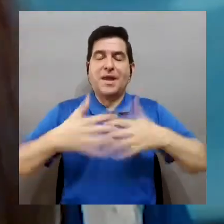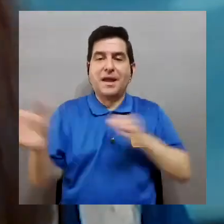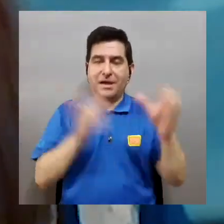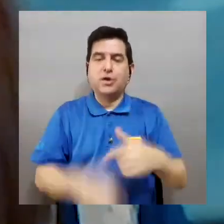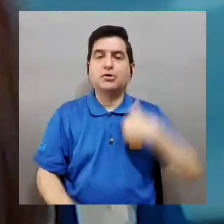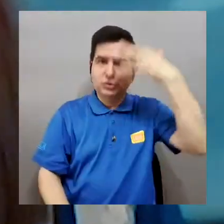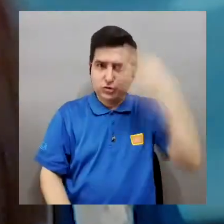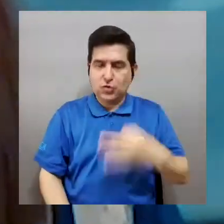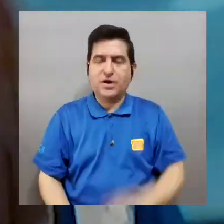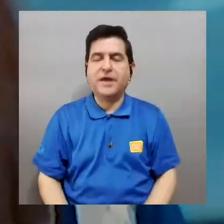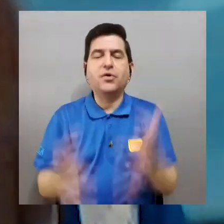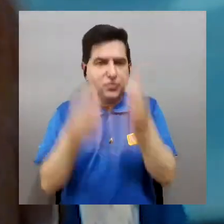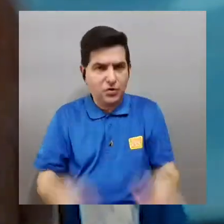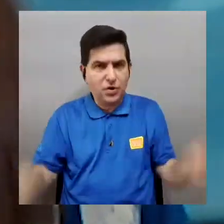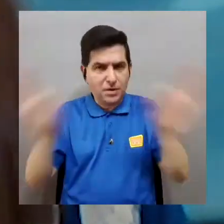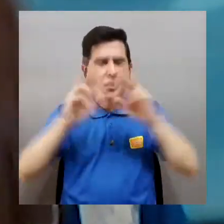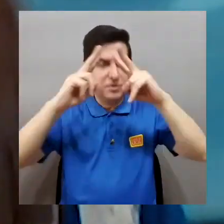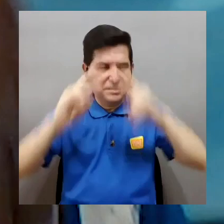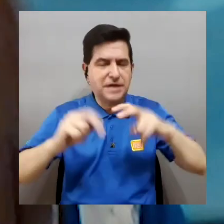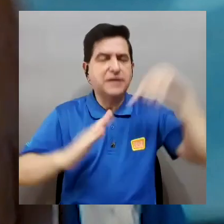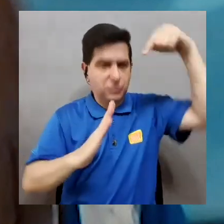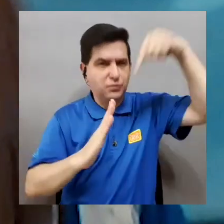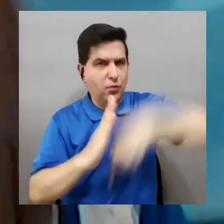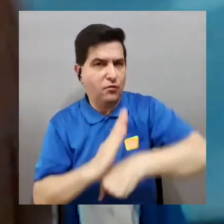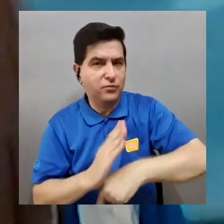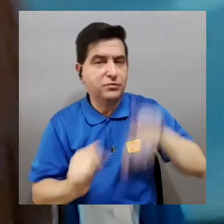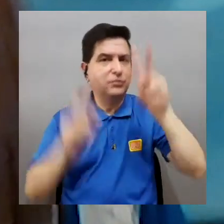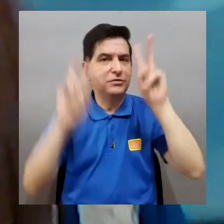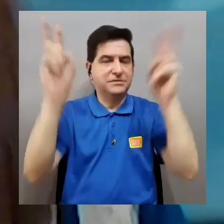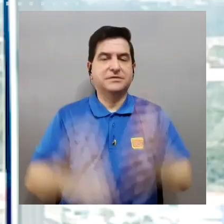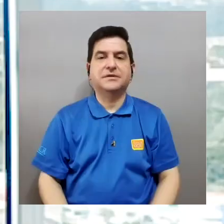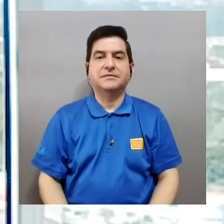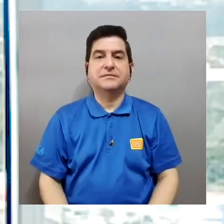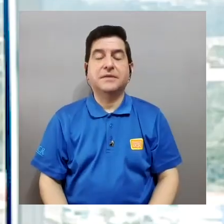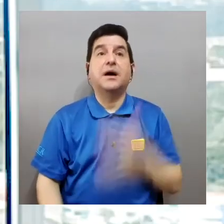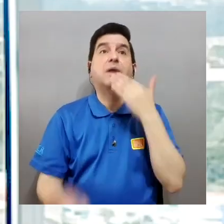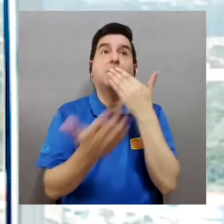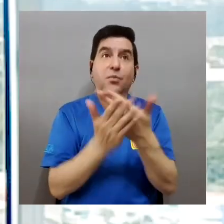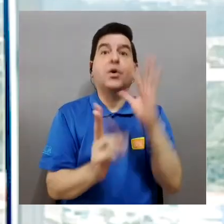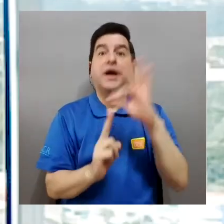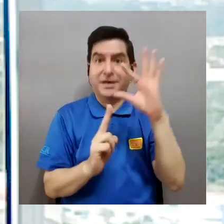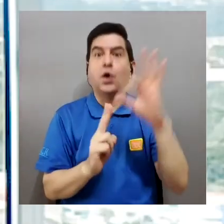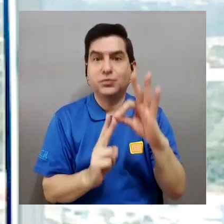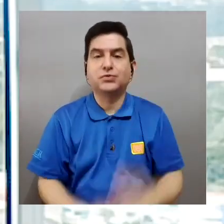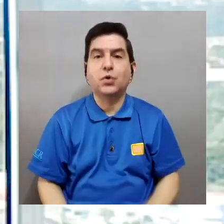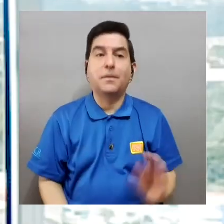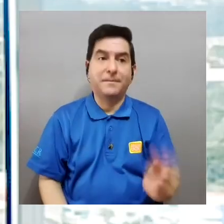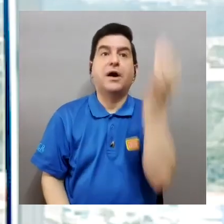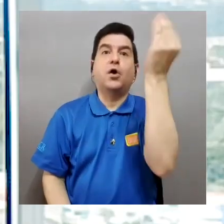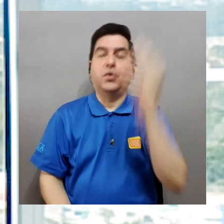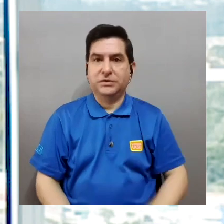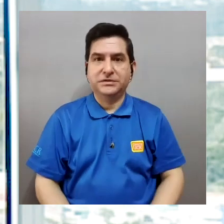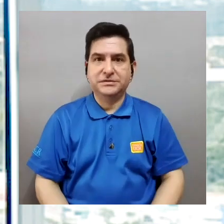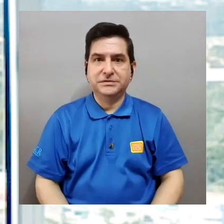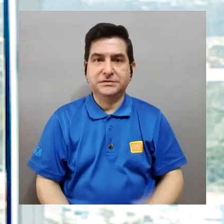Creo yo que merecería la pena hacer una revisión exhaustiva del asunto. Sería una muy buena opción para los jóvenes